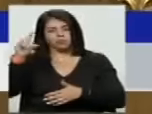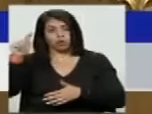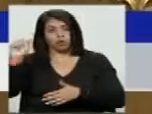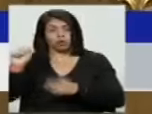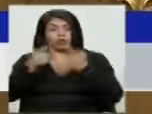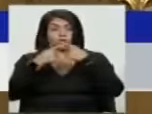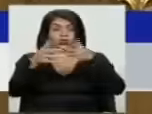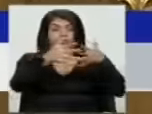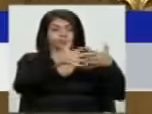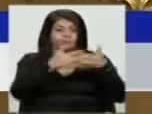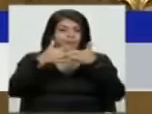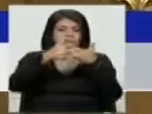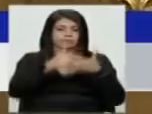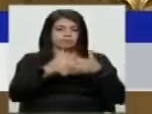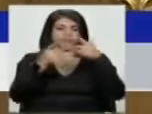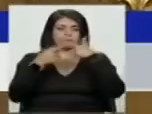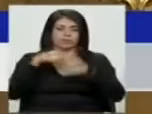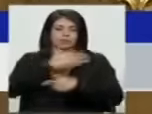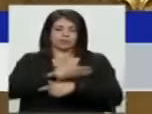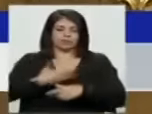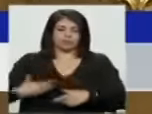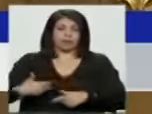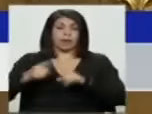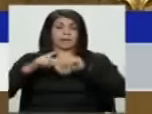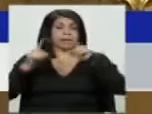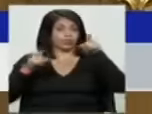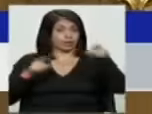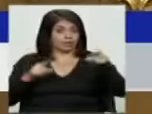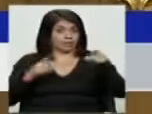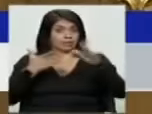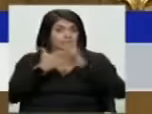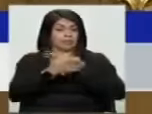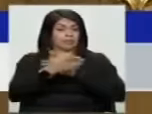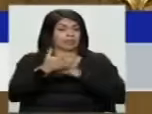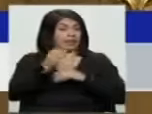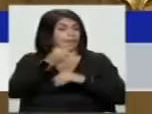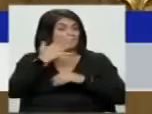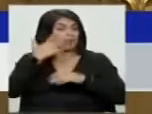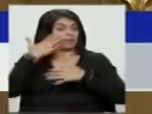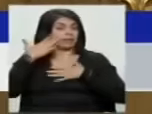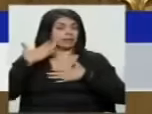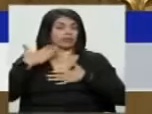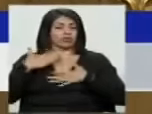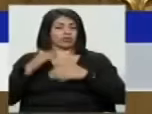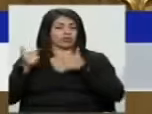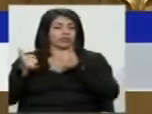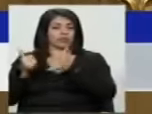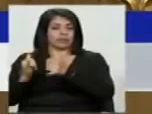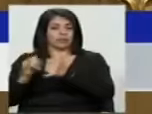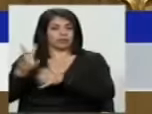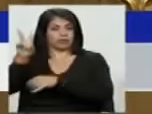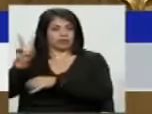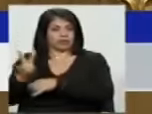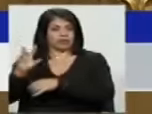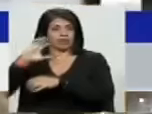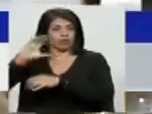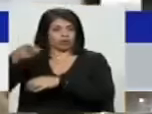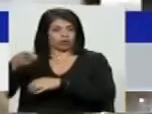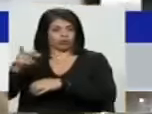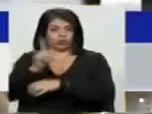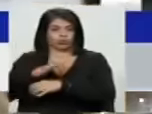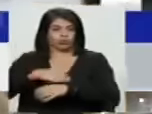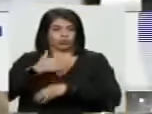Unidos. Igualmente que lo hizo nuestro presidente. Ah, pero allá se trata del catirito. Aquí como es el hijo de aquí del Valle de Coche, entonces